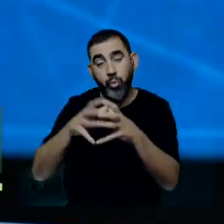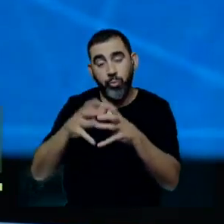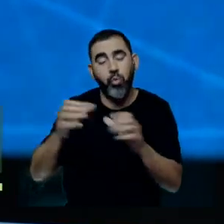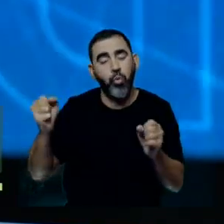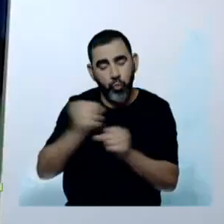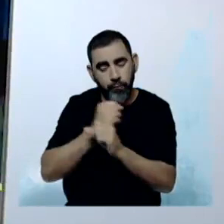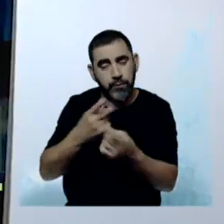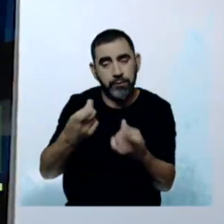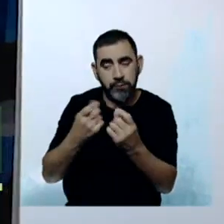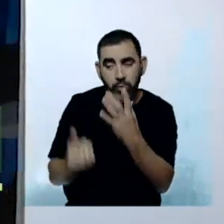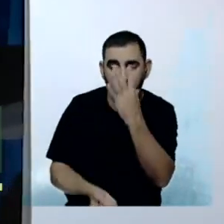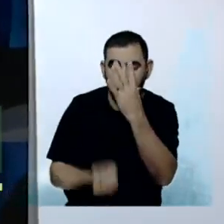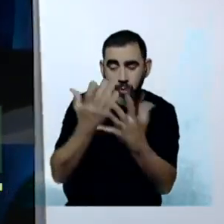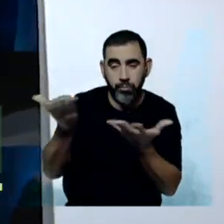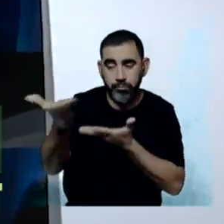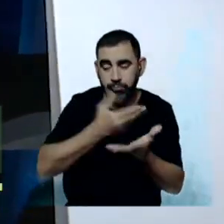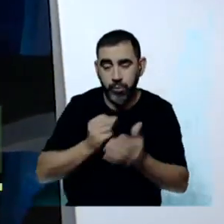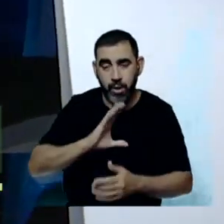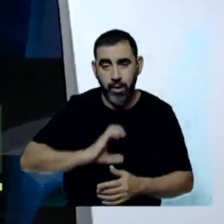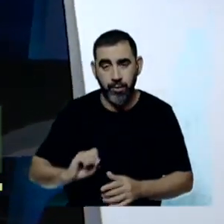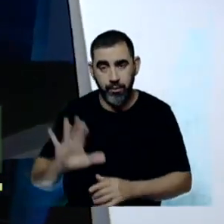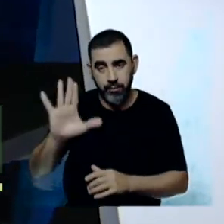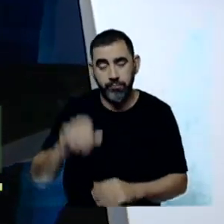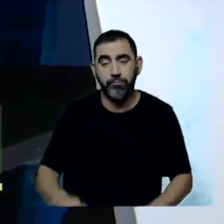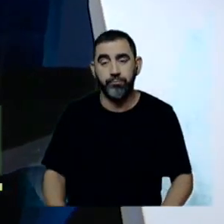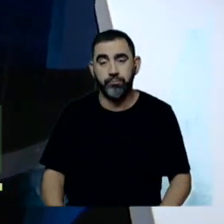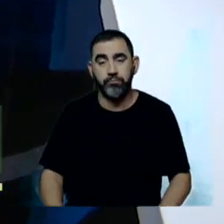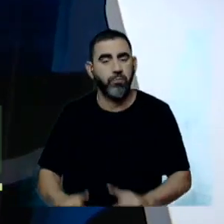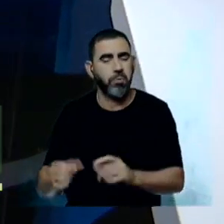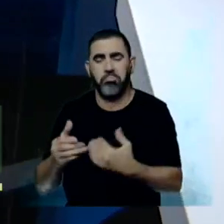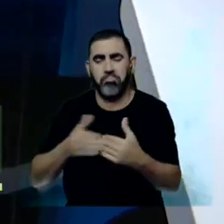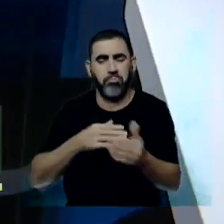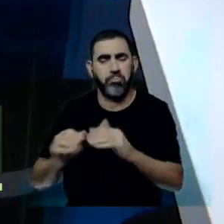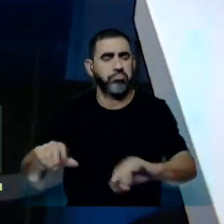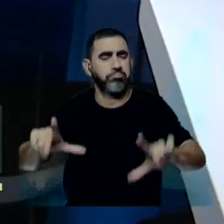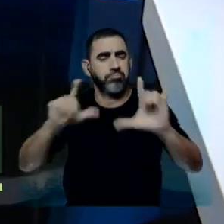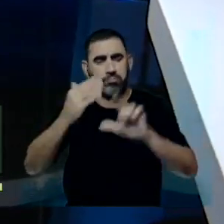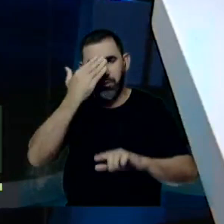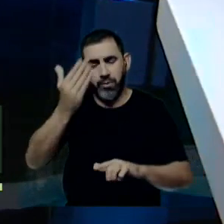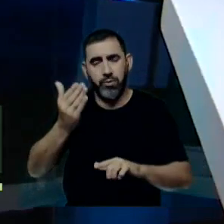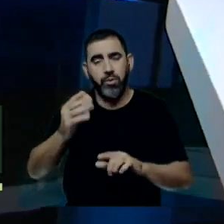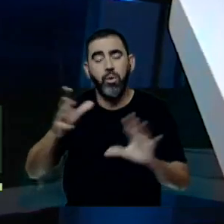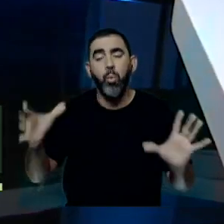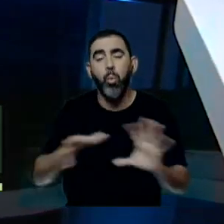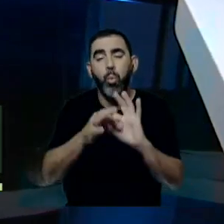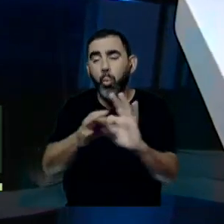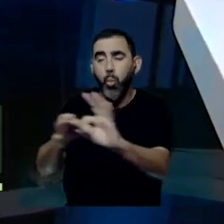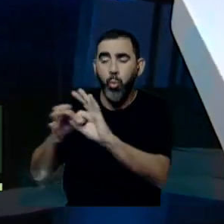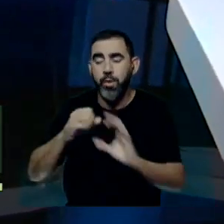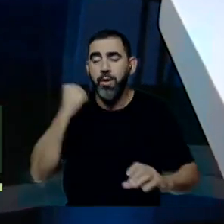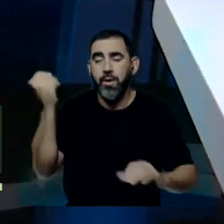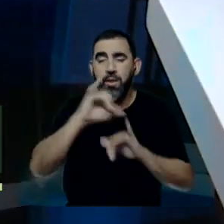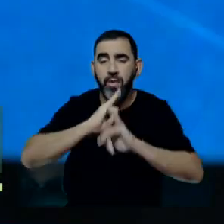reafirman la necesidad de un espacio con perfil propio. Para el senador no es determinante el candidato para el Frente Amplio, sino la unidad de cara a la